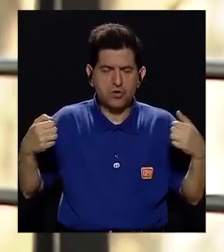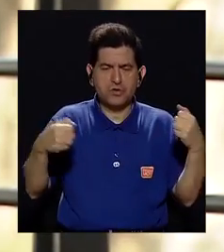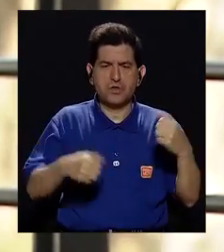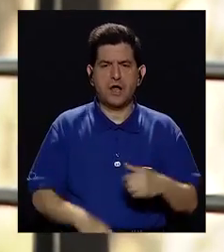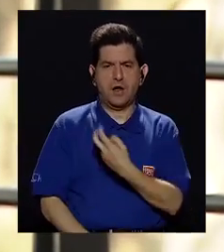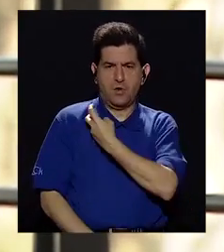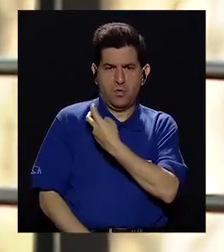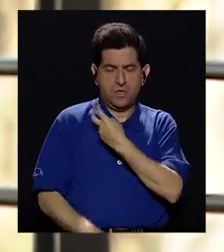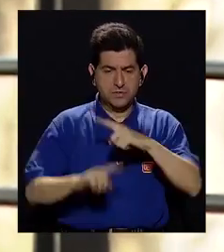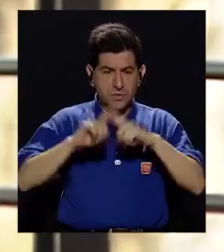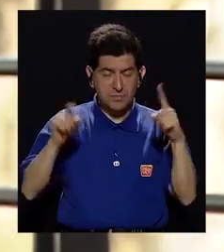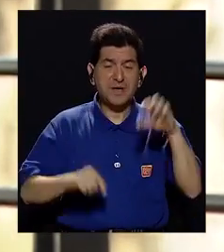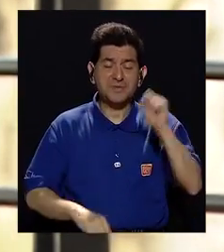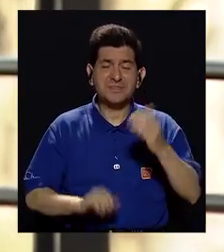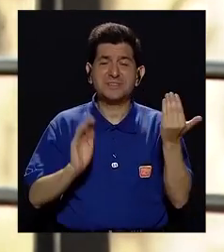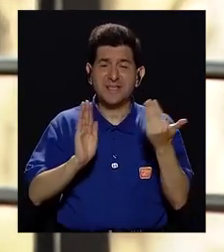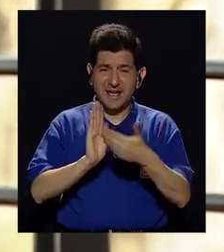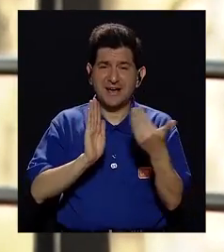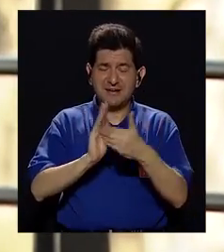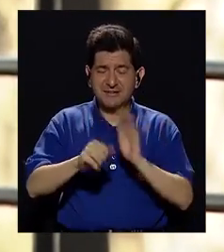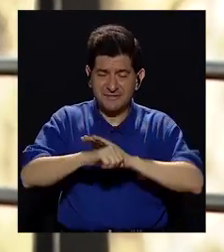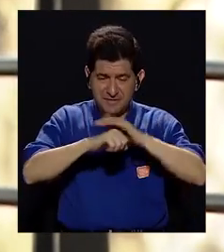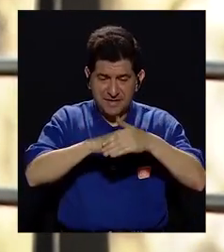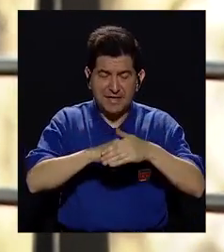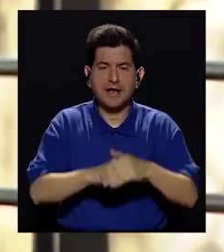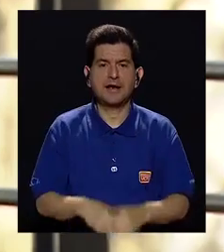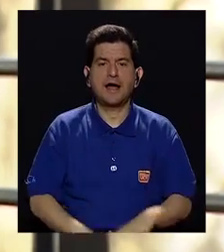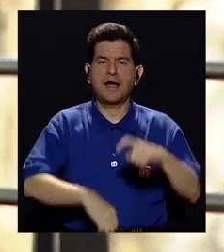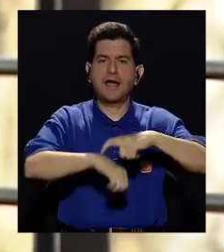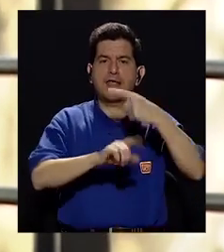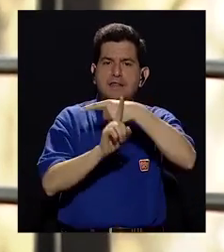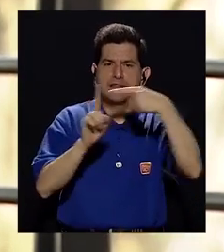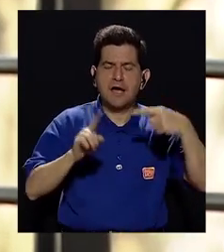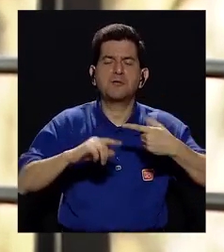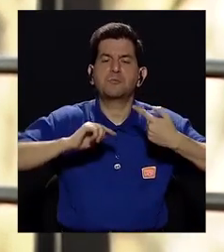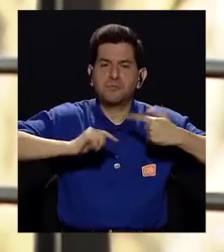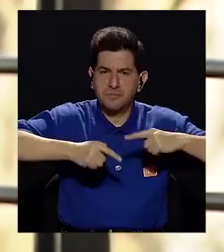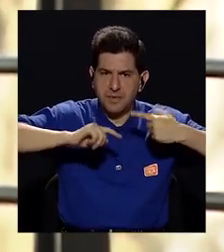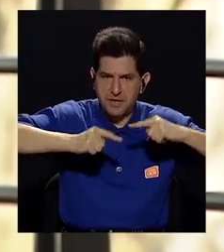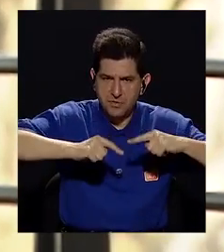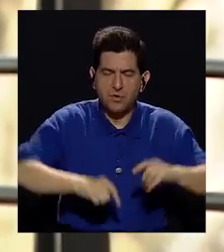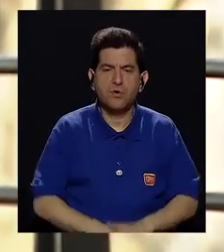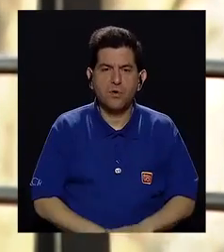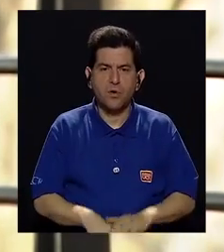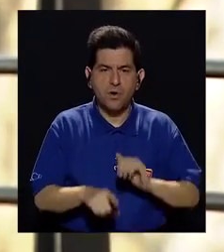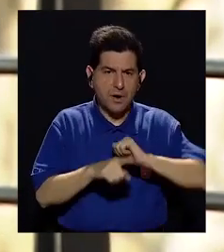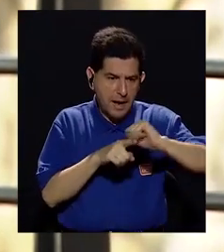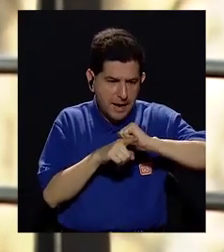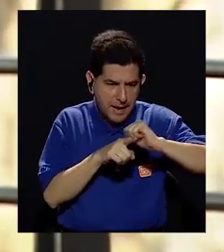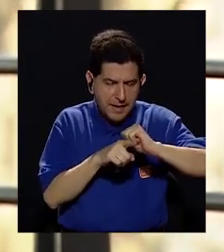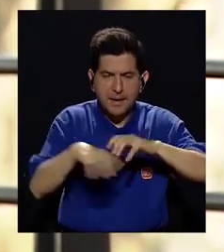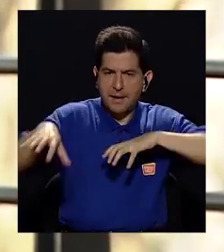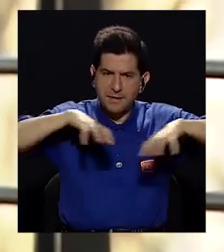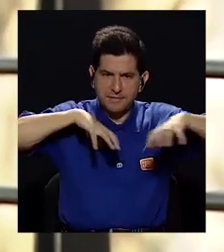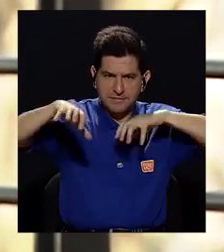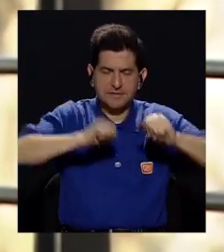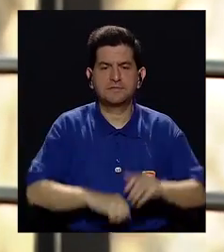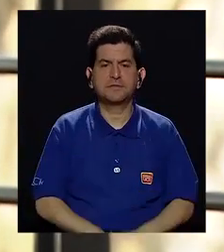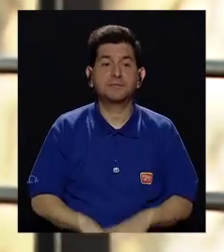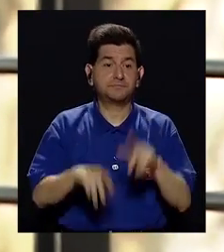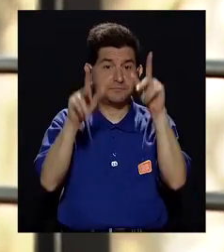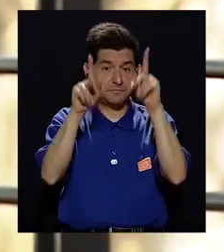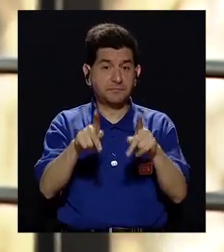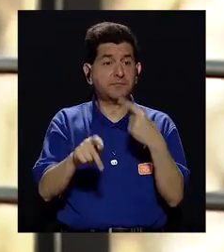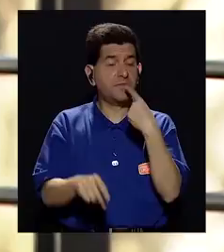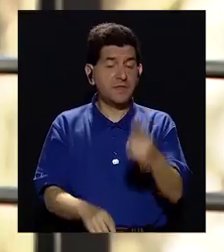grosor del cartílago. Después viene la etapa moderada, donde la persona ya empieza a tener dolor inclusive durante la práctica de la actividad.